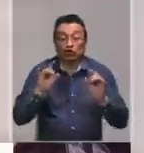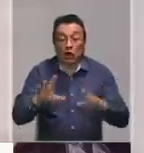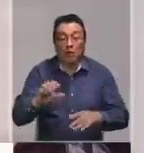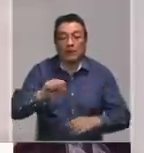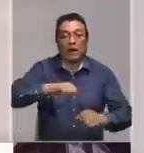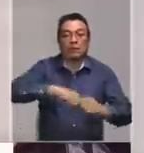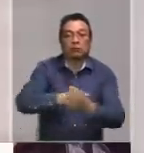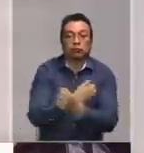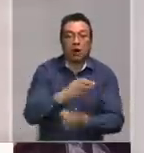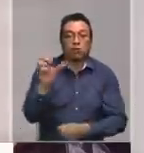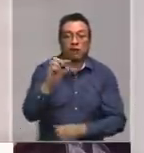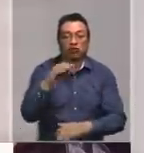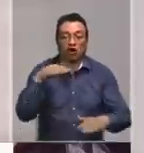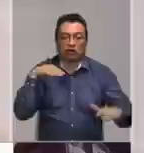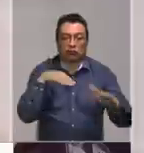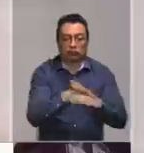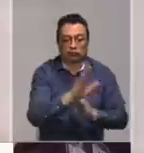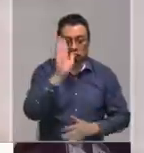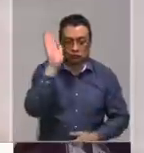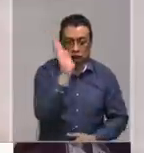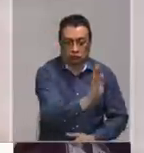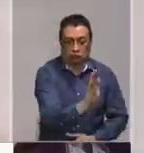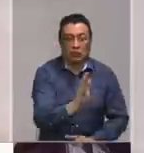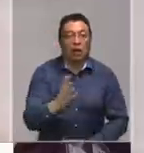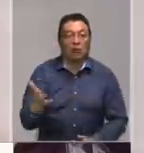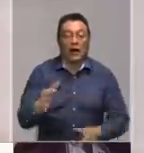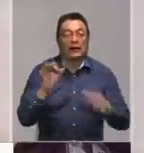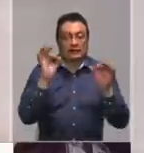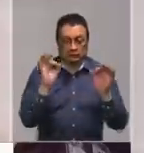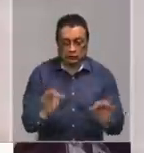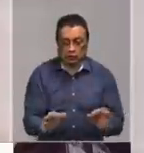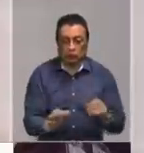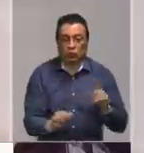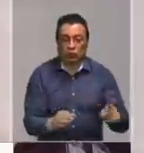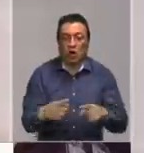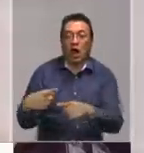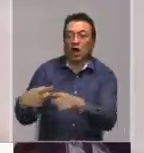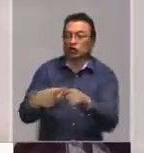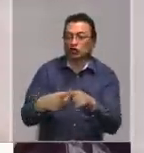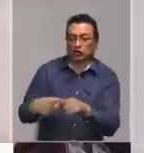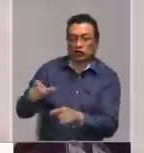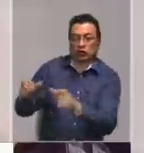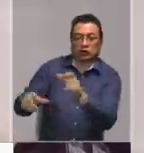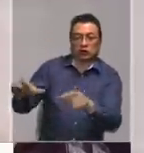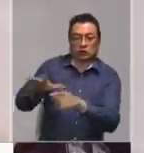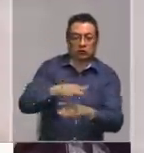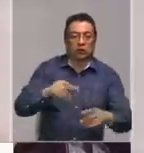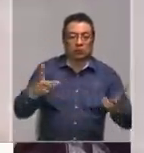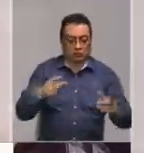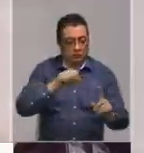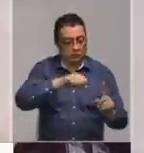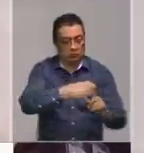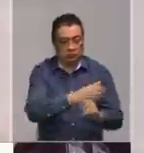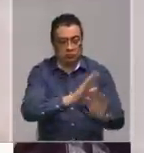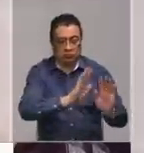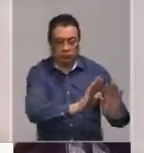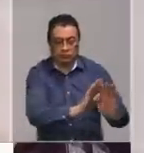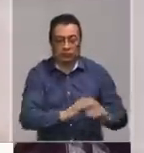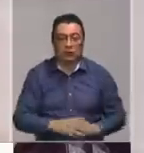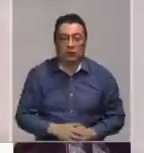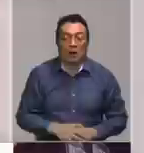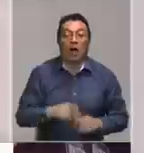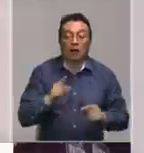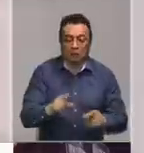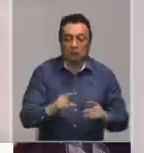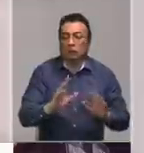prisión preventiva para asegurar a la sociedad y mantener al imputado apegado al final del proceso. Por lo tanto,